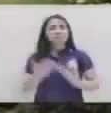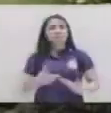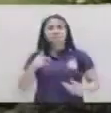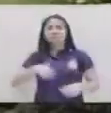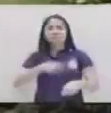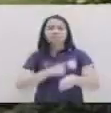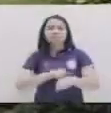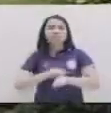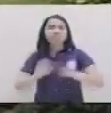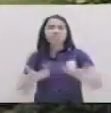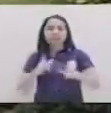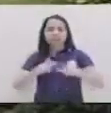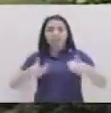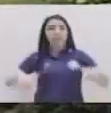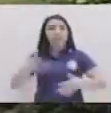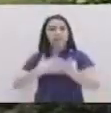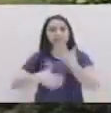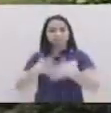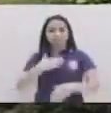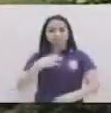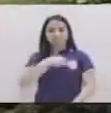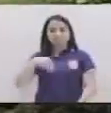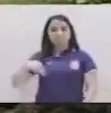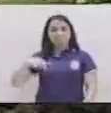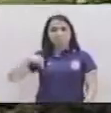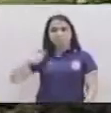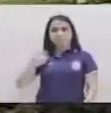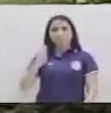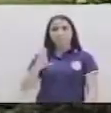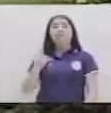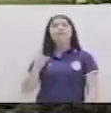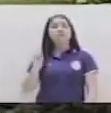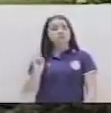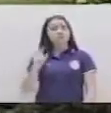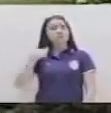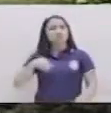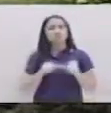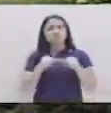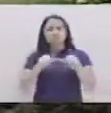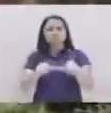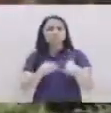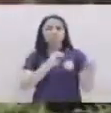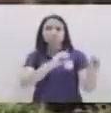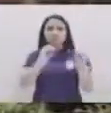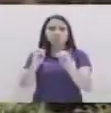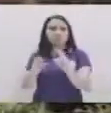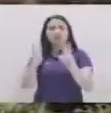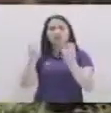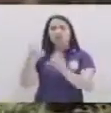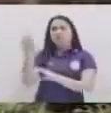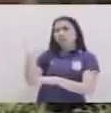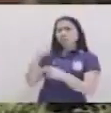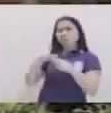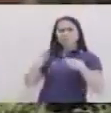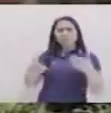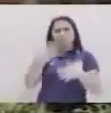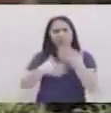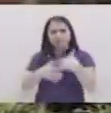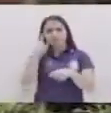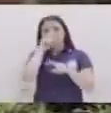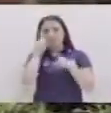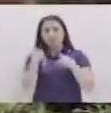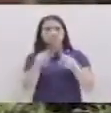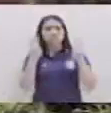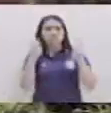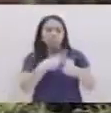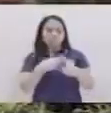Bienvenidos a un segmento más de Lengua de Señas. Mi nombre es Pablo André Vázquez y el día de hoy daremos continuidad a los segmentos que hemos estado viendo con anterioridad,